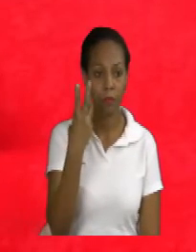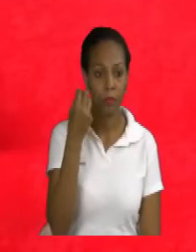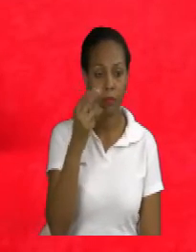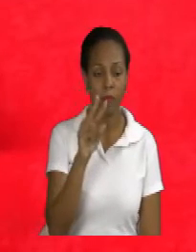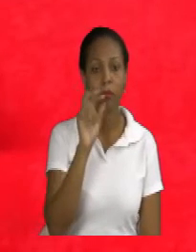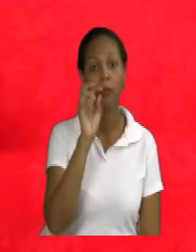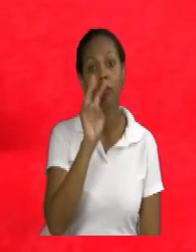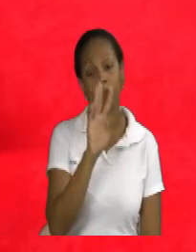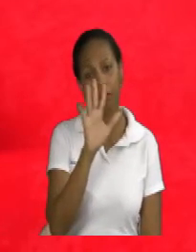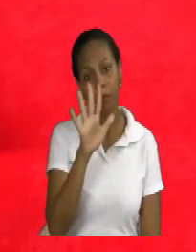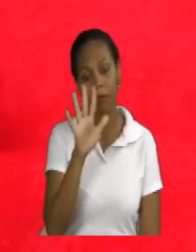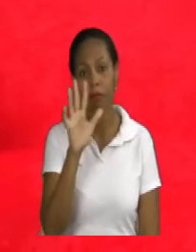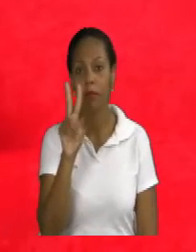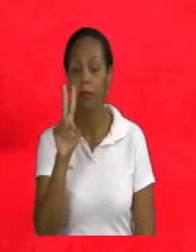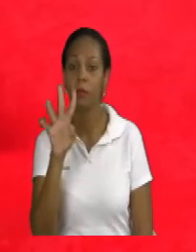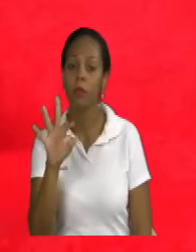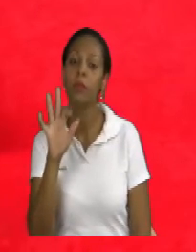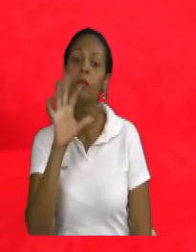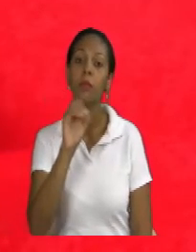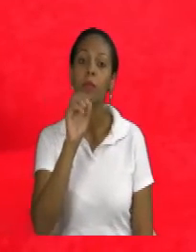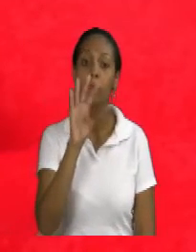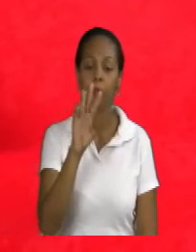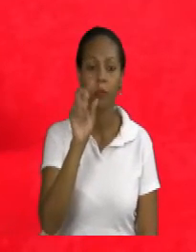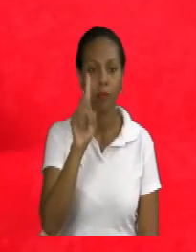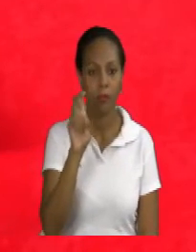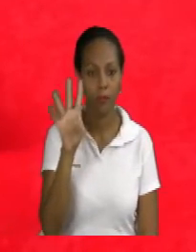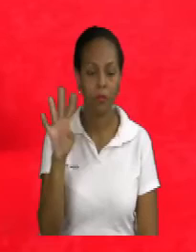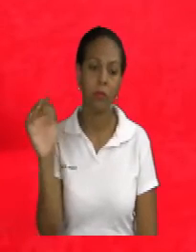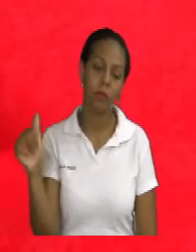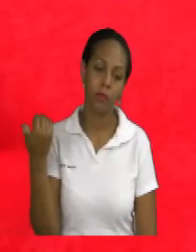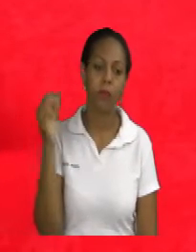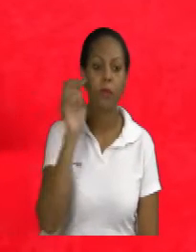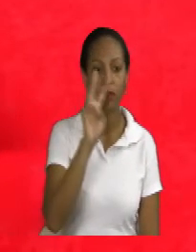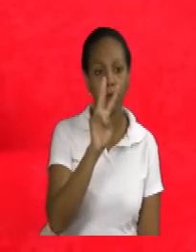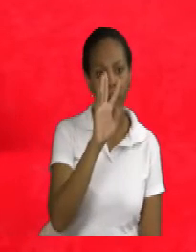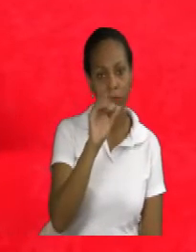312-523-0464 y acá el de mi compañera Ana Fabiola, el